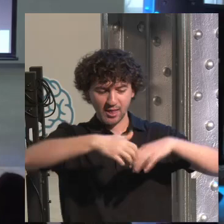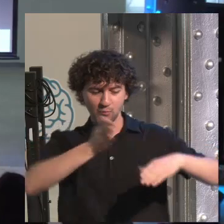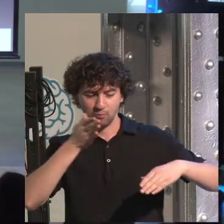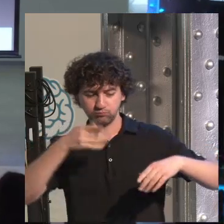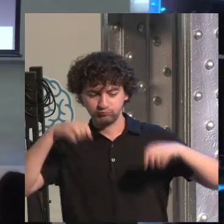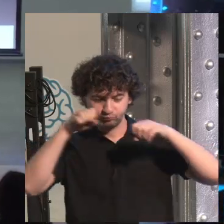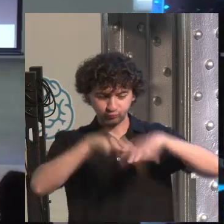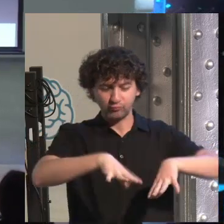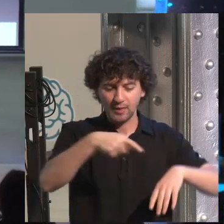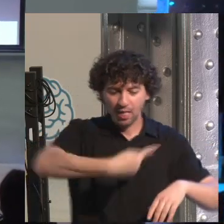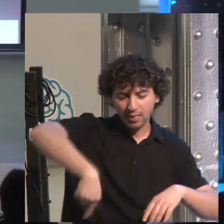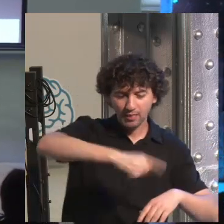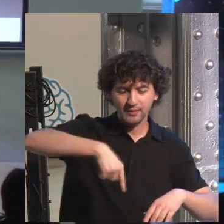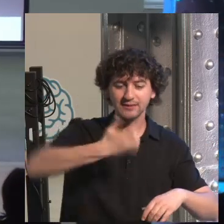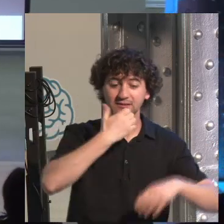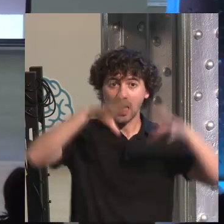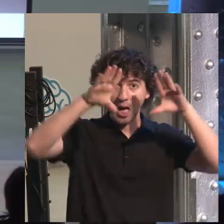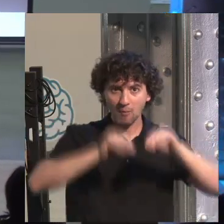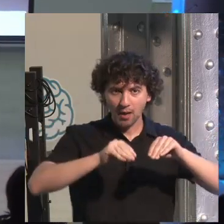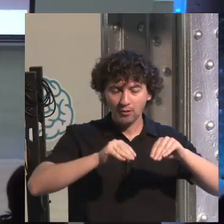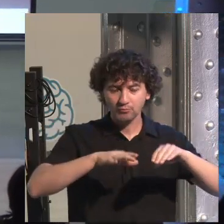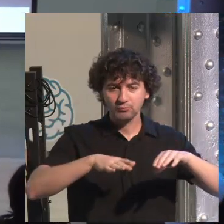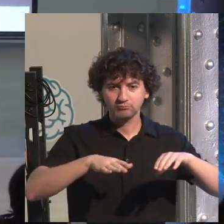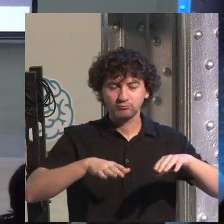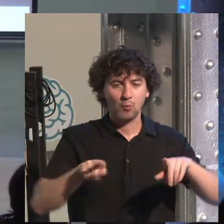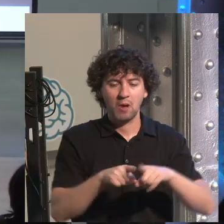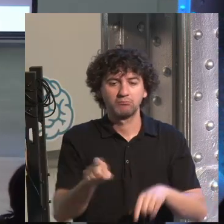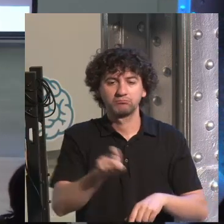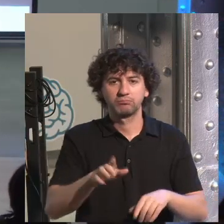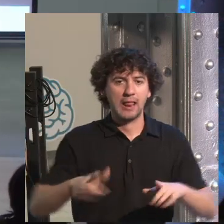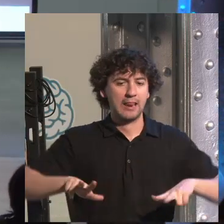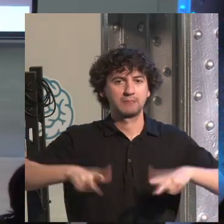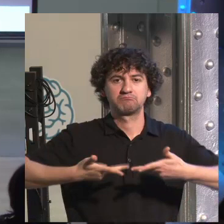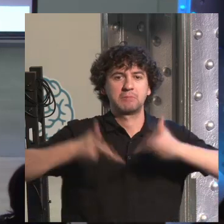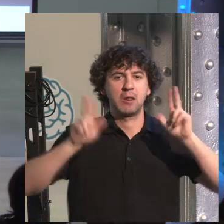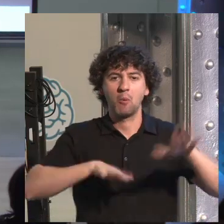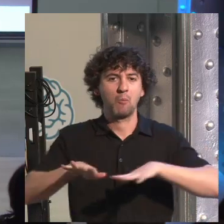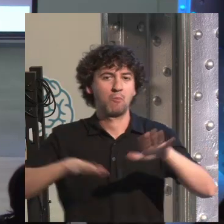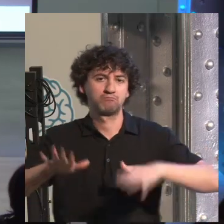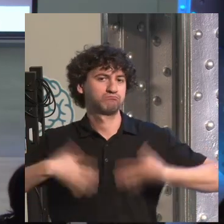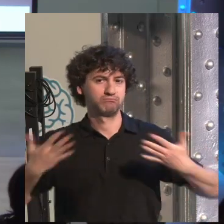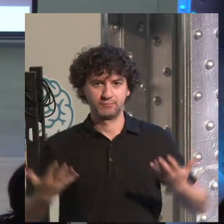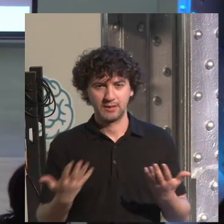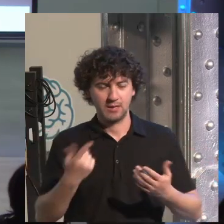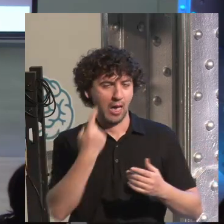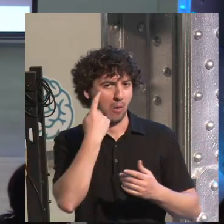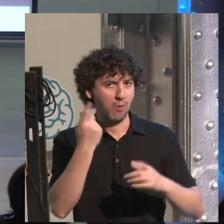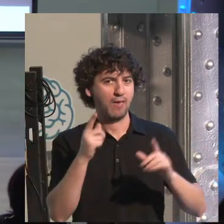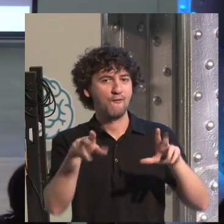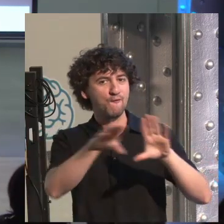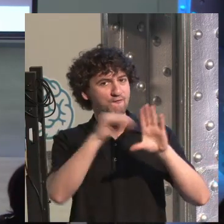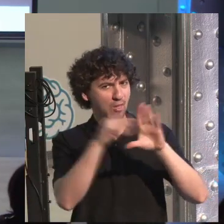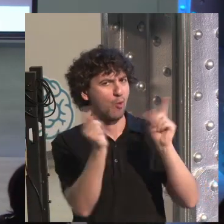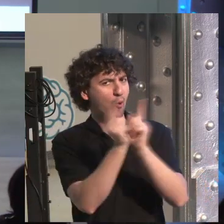apagan, esa parte no está activa y entonces la rata se mueve espontáneamente, ¿no? Es un vídeo muy cortito, espero que se vea. Ahora